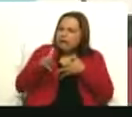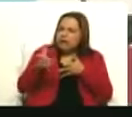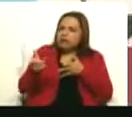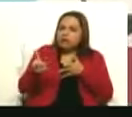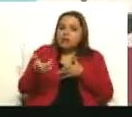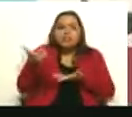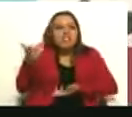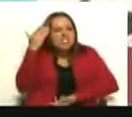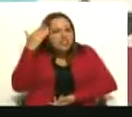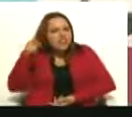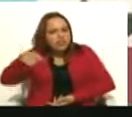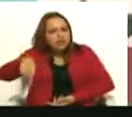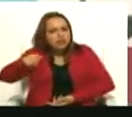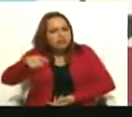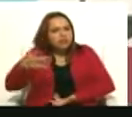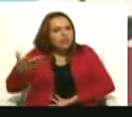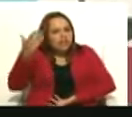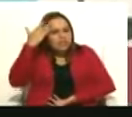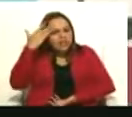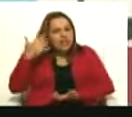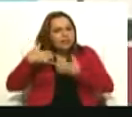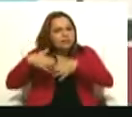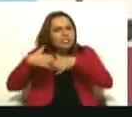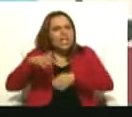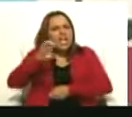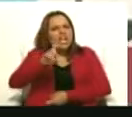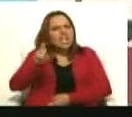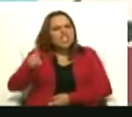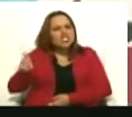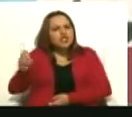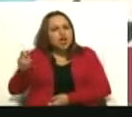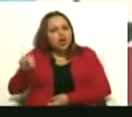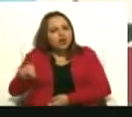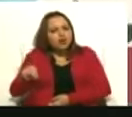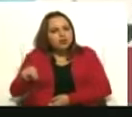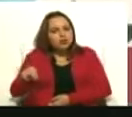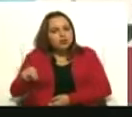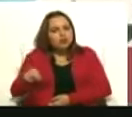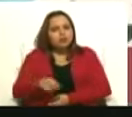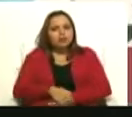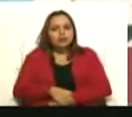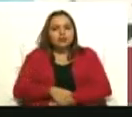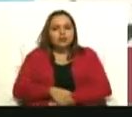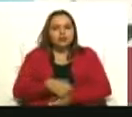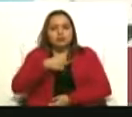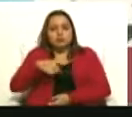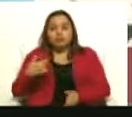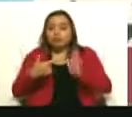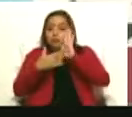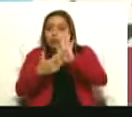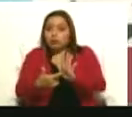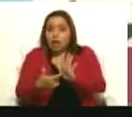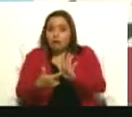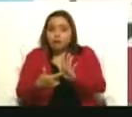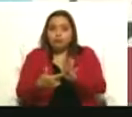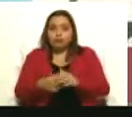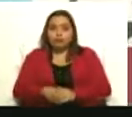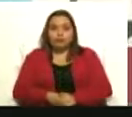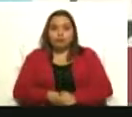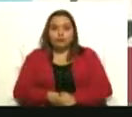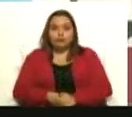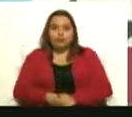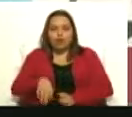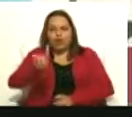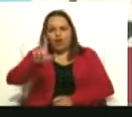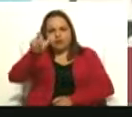ellos? ¿Qué sabe la ExxonMobil? Ahí en estos días mostramos, por cierto, uno de los magistrados recién